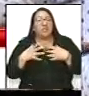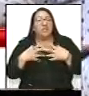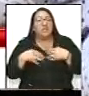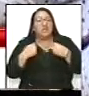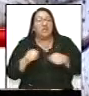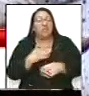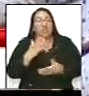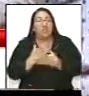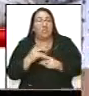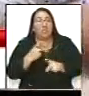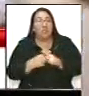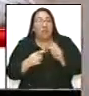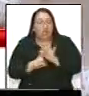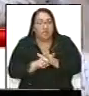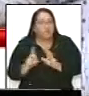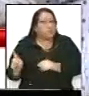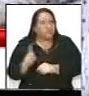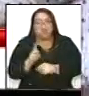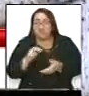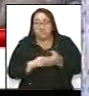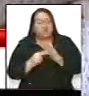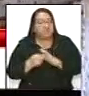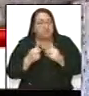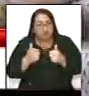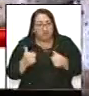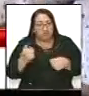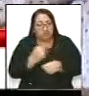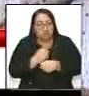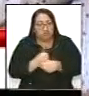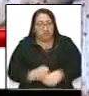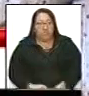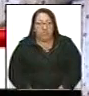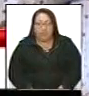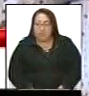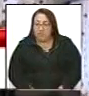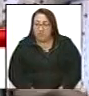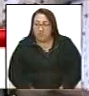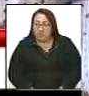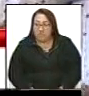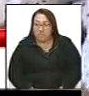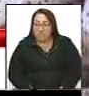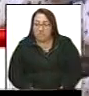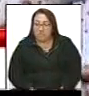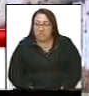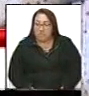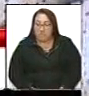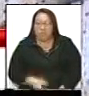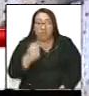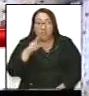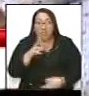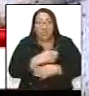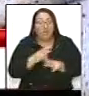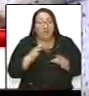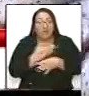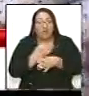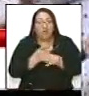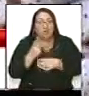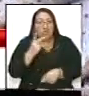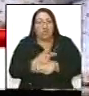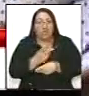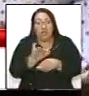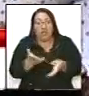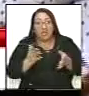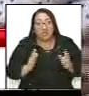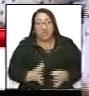generado por leyes que no son bien estructuradas, ¿por qué no vemos la forma de prevenir